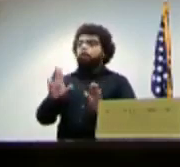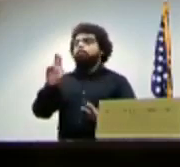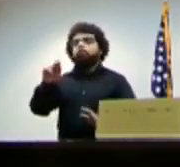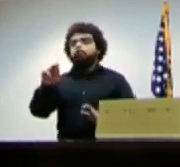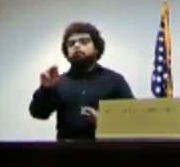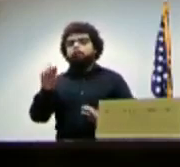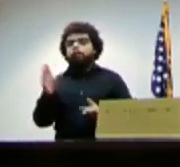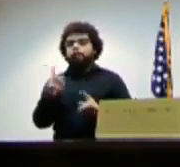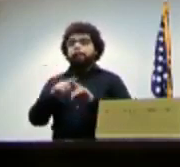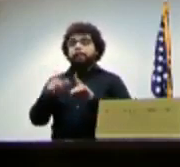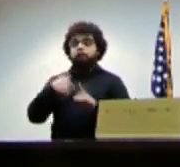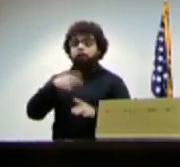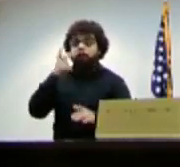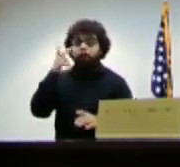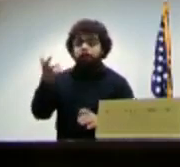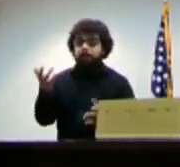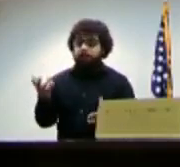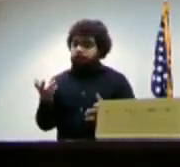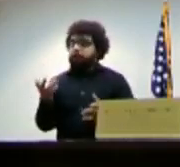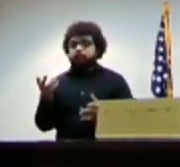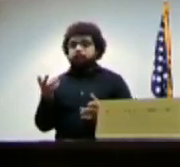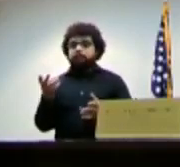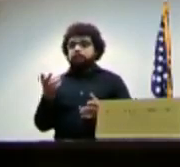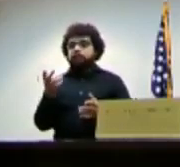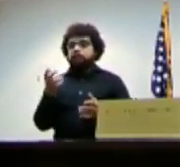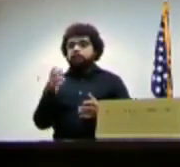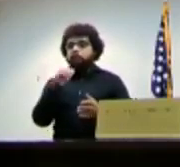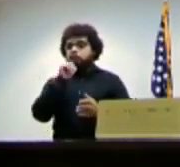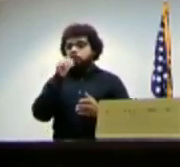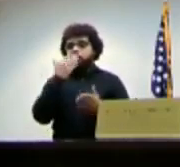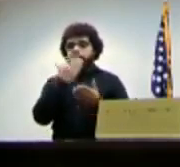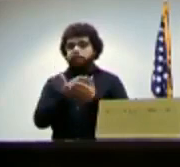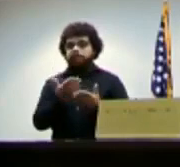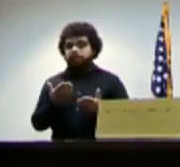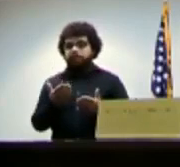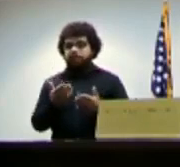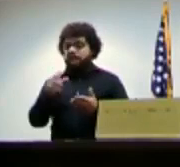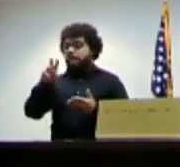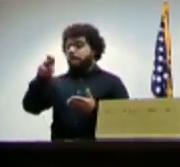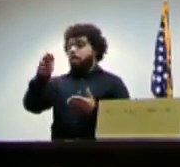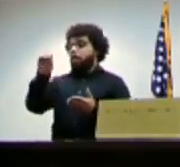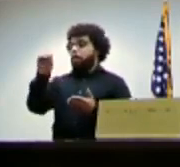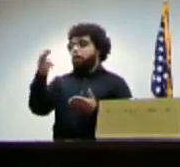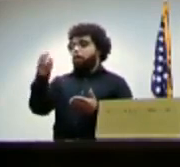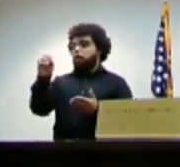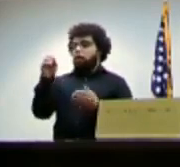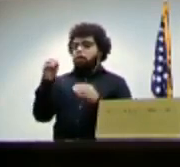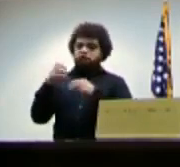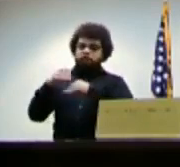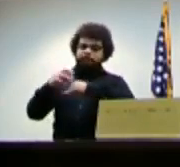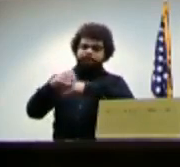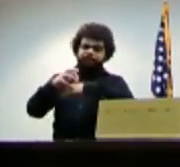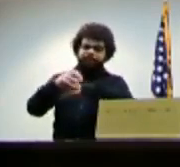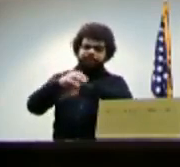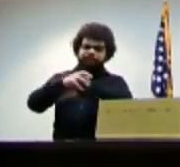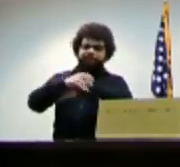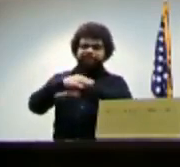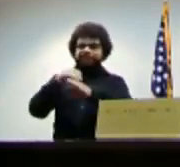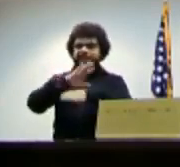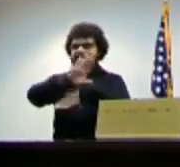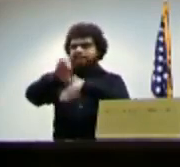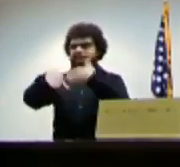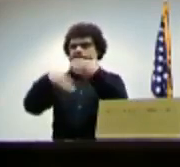ver y percibir, no estaba en buenas condiciones. El moho estaba prácticamente en toda la estructura de